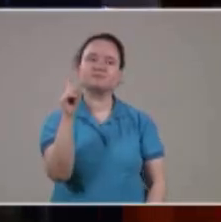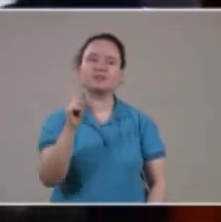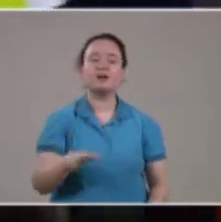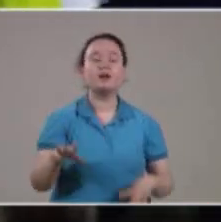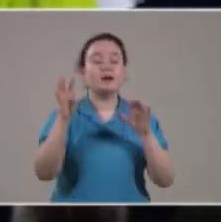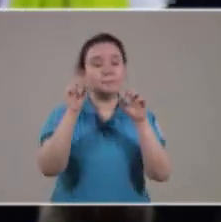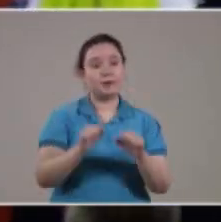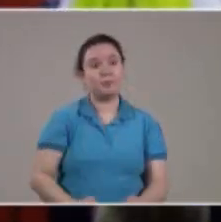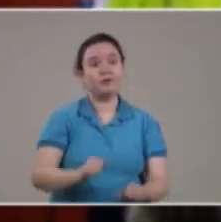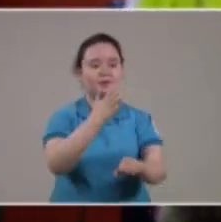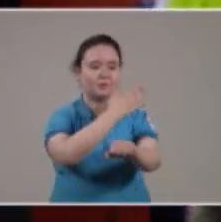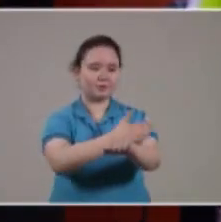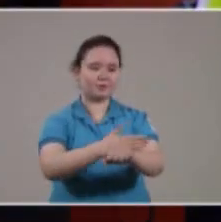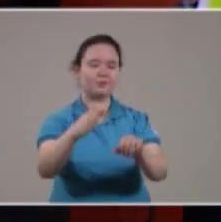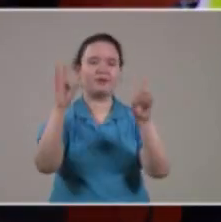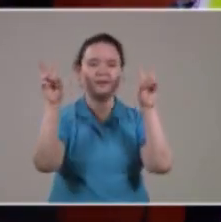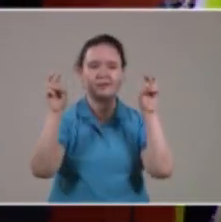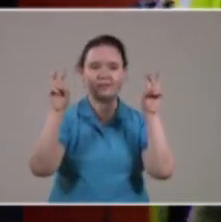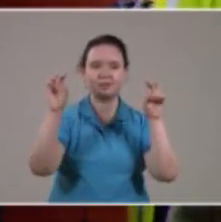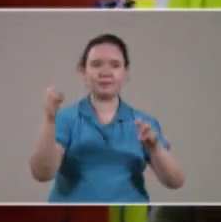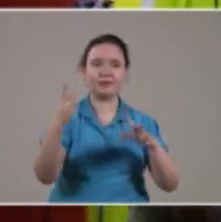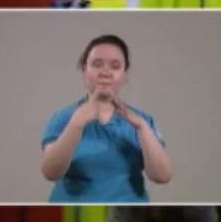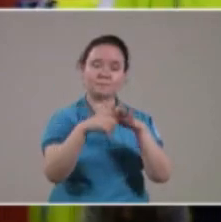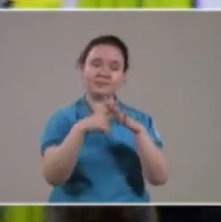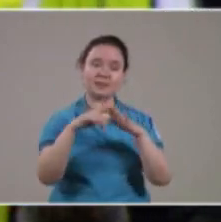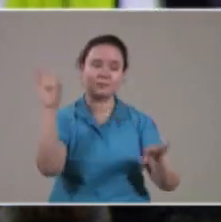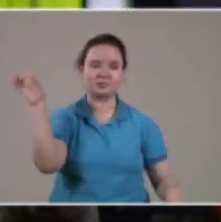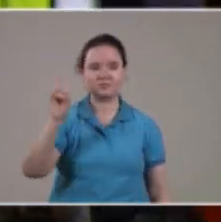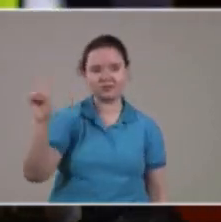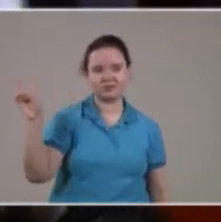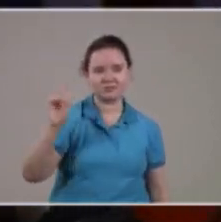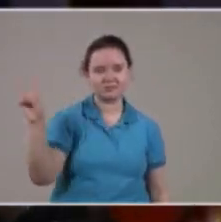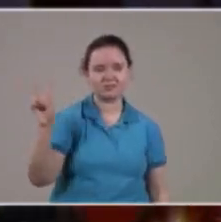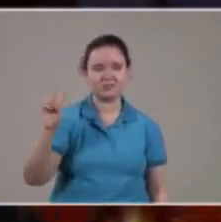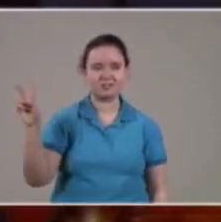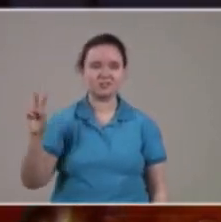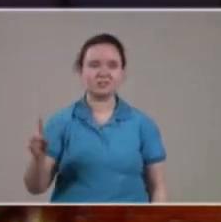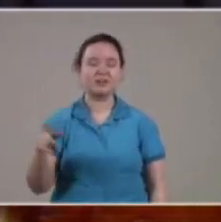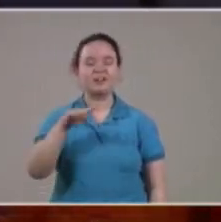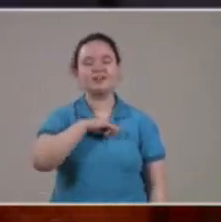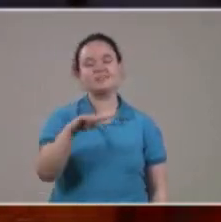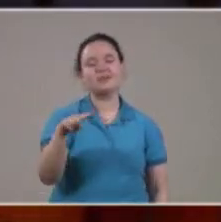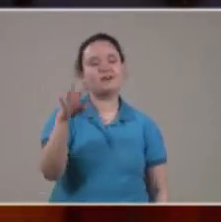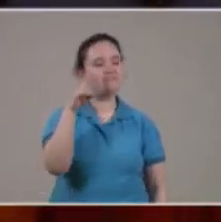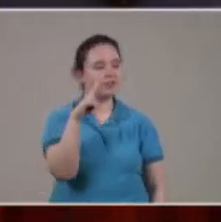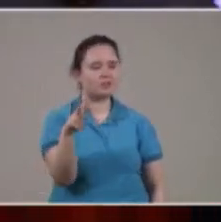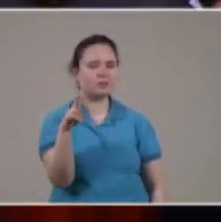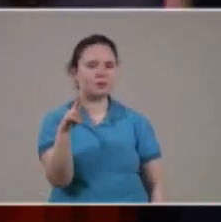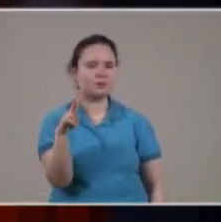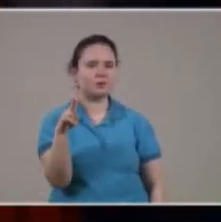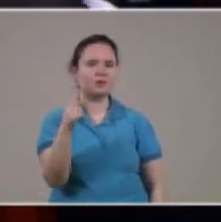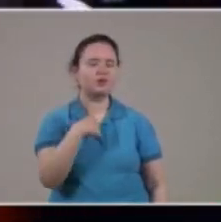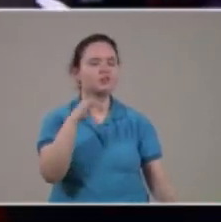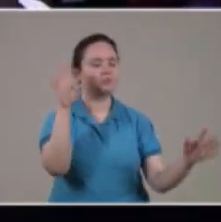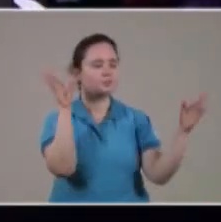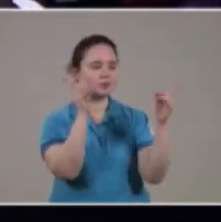para poder continuar en el tema que habíamos empezado el viernes. Estaba viéndolo y me